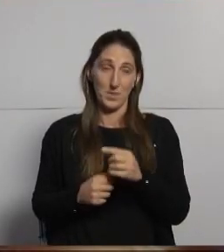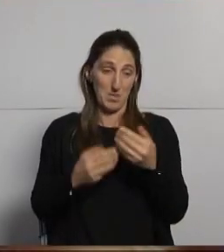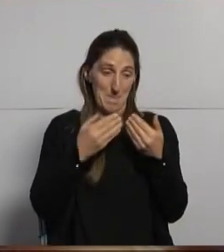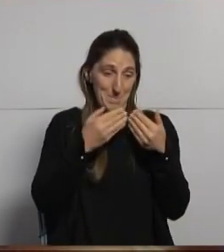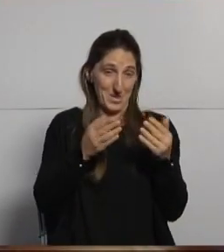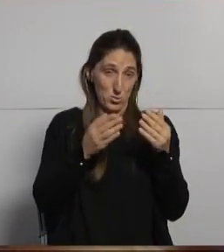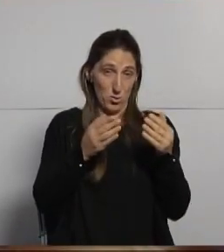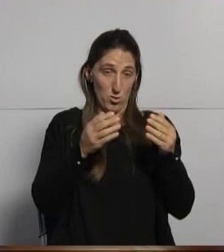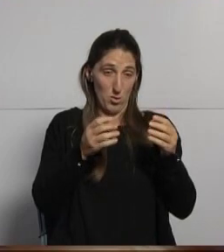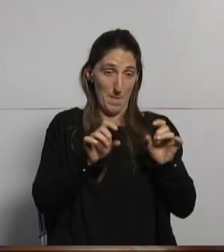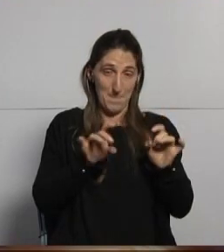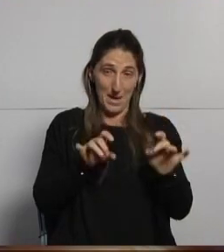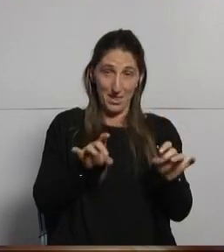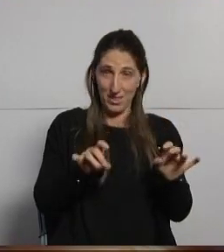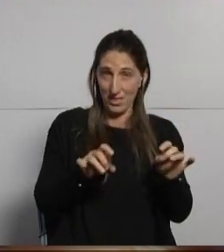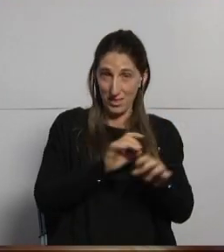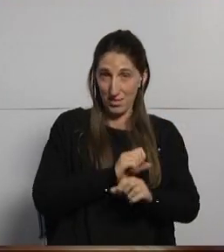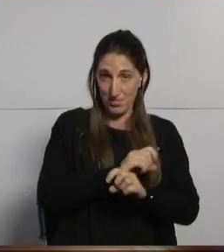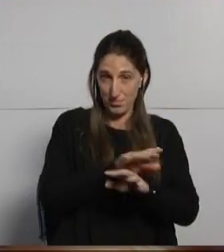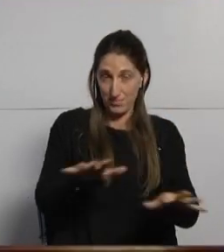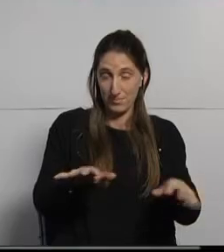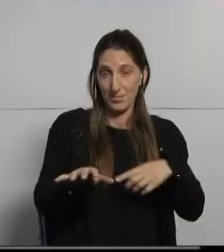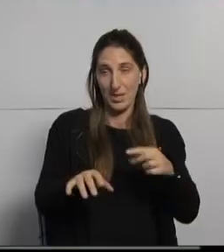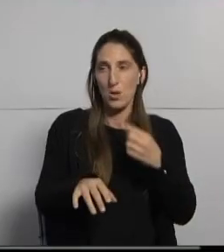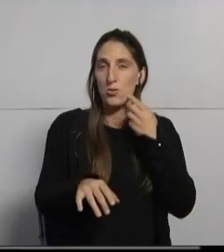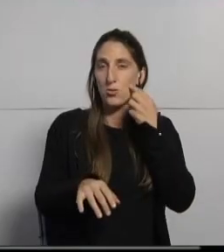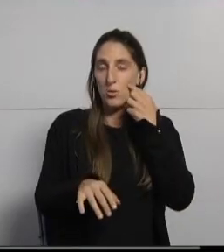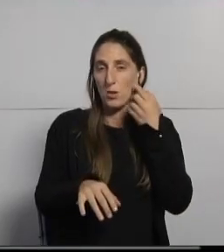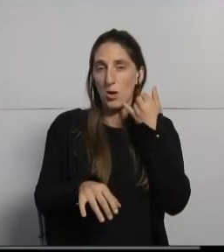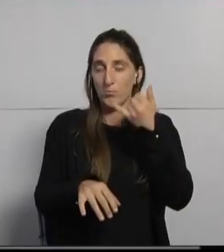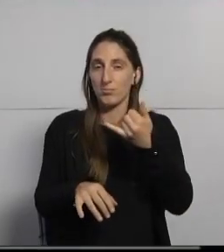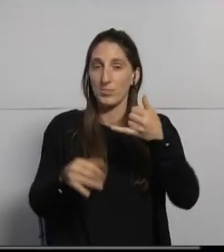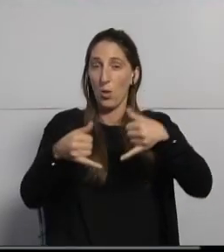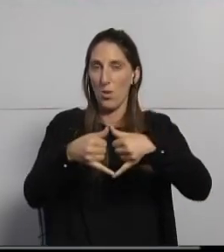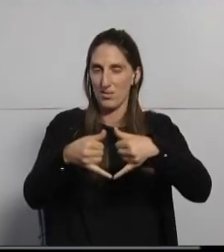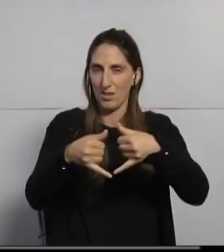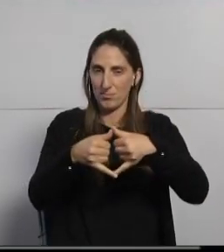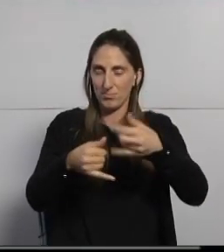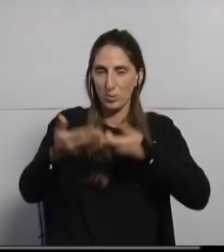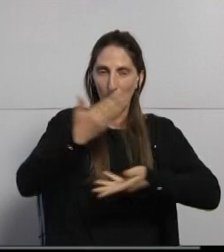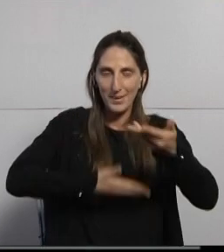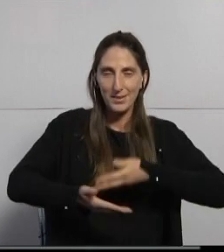de la pandemia, Canal 4 disponibilizó un número de WhatsApp para que la gente comparta sus experiencias